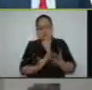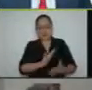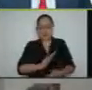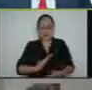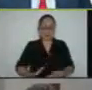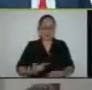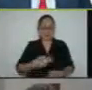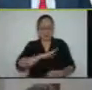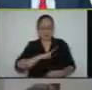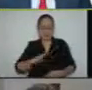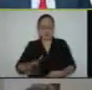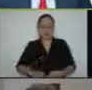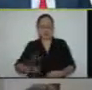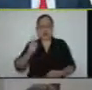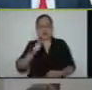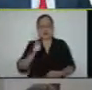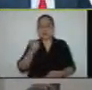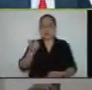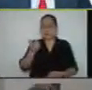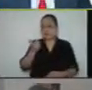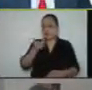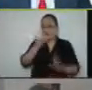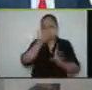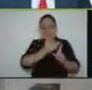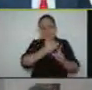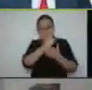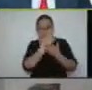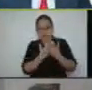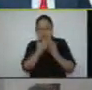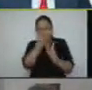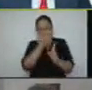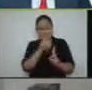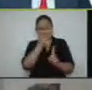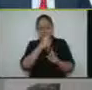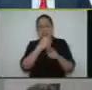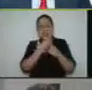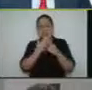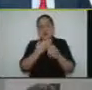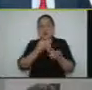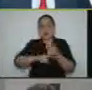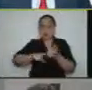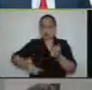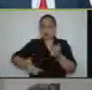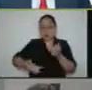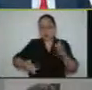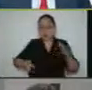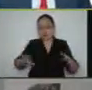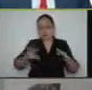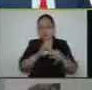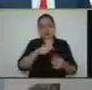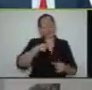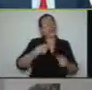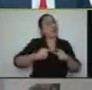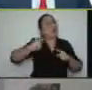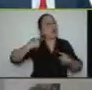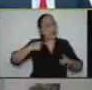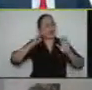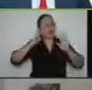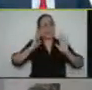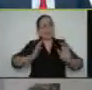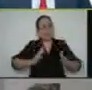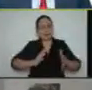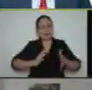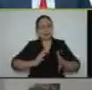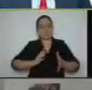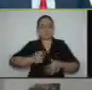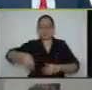como uso de recurso público. Ya en precedentes anteriores he sostenido, y esta sala por mayoría ha